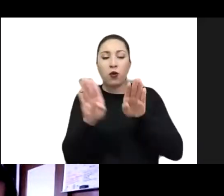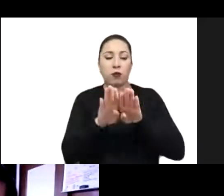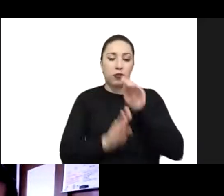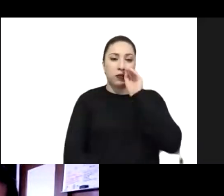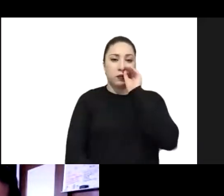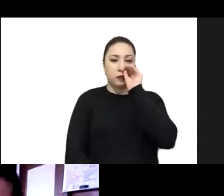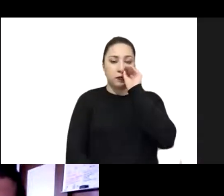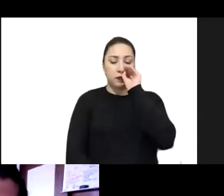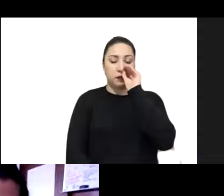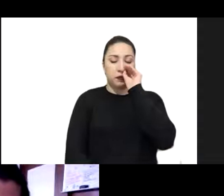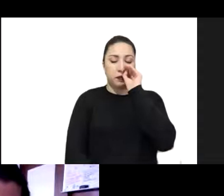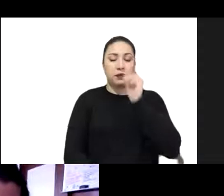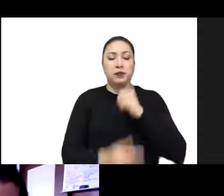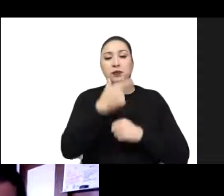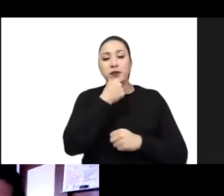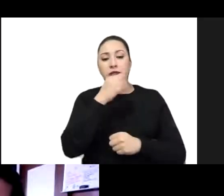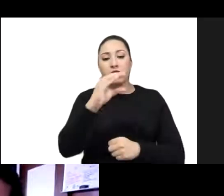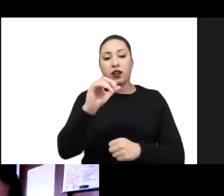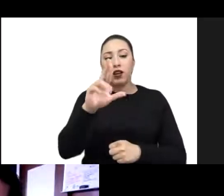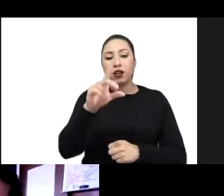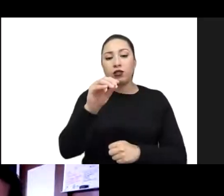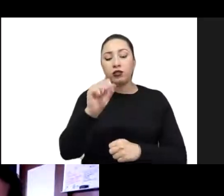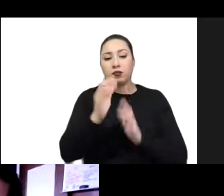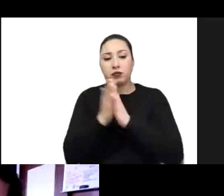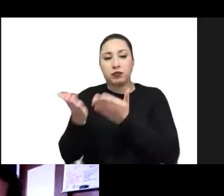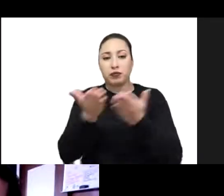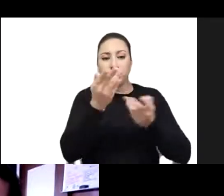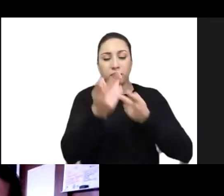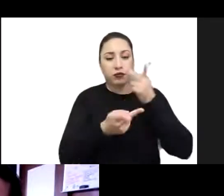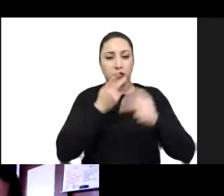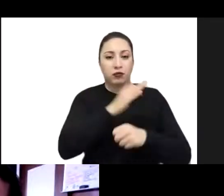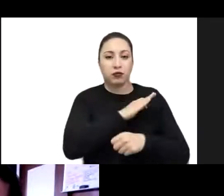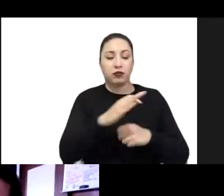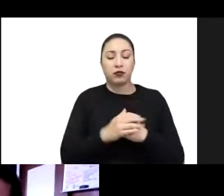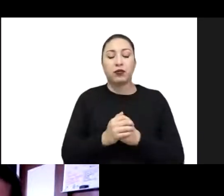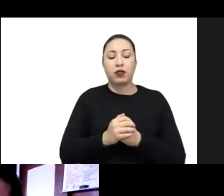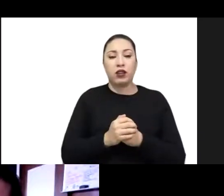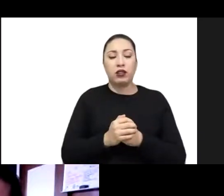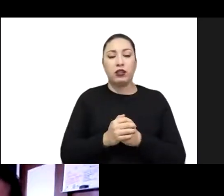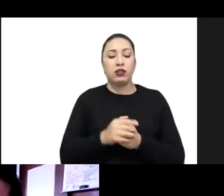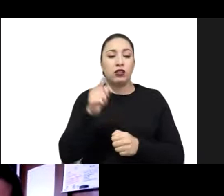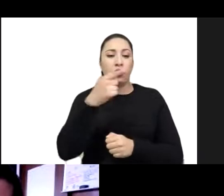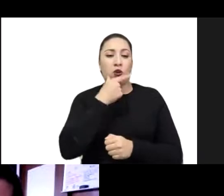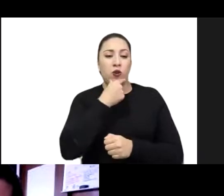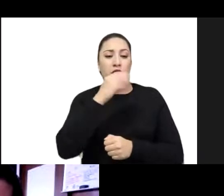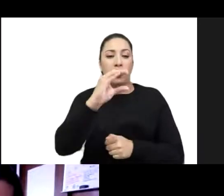Carlos, pasaríamos directamente contigo, por favor. Gracias. Carlos es Carlos